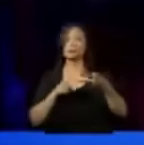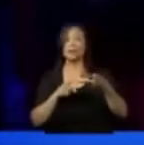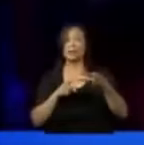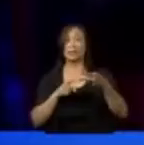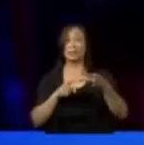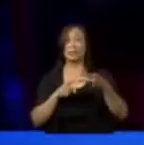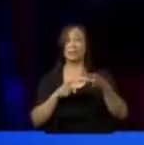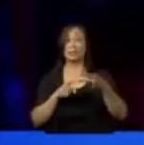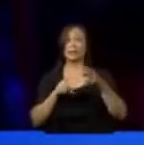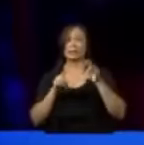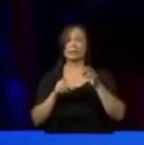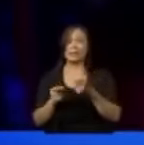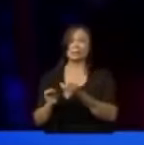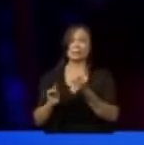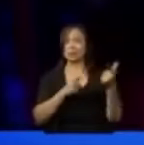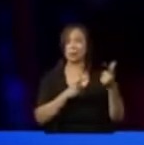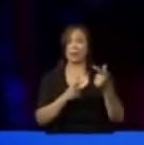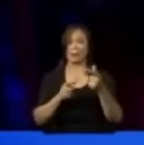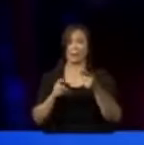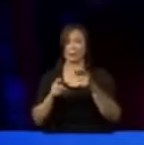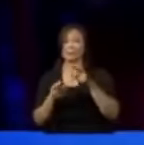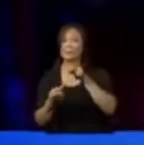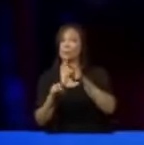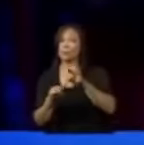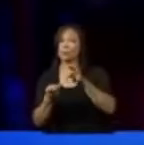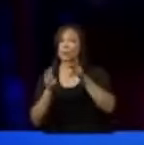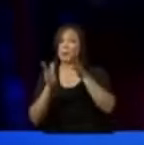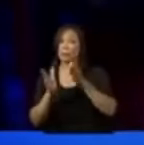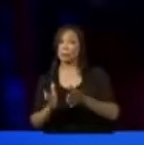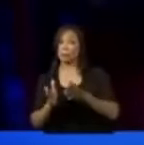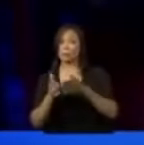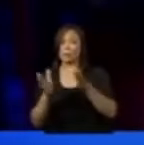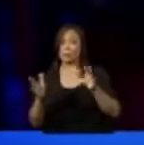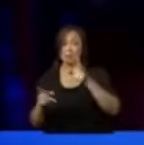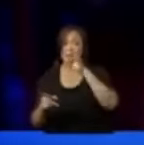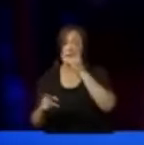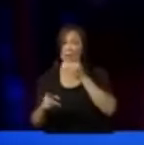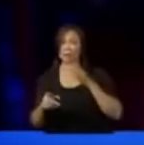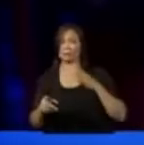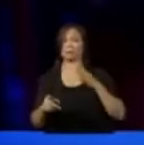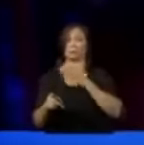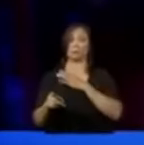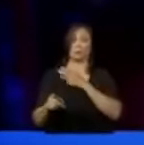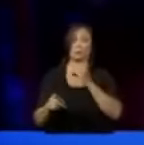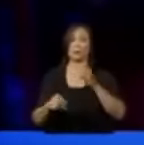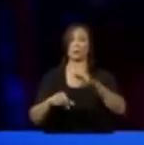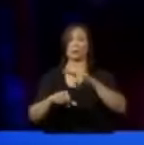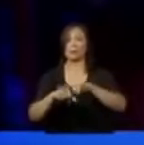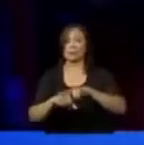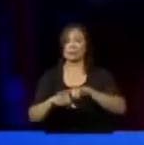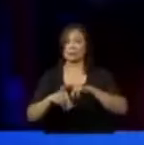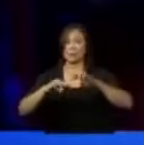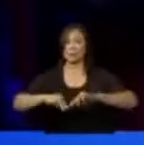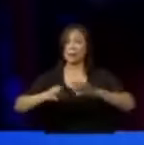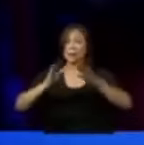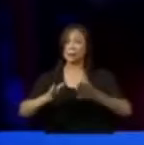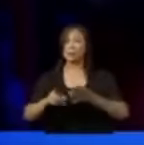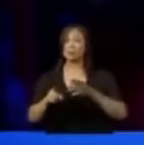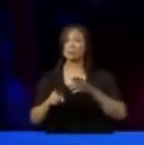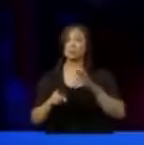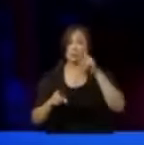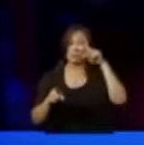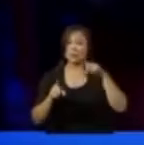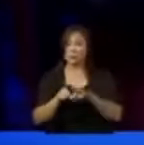abordaba la opción de excluir la figura del Procurador General de la República del Consejo Nacional de la Magistratura.